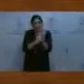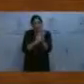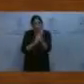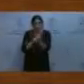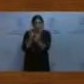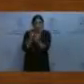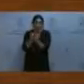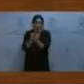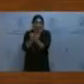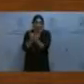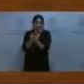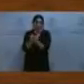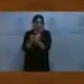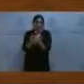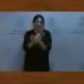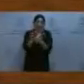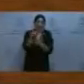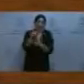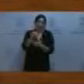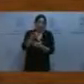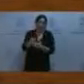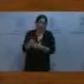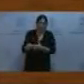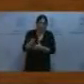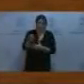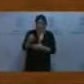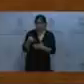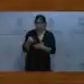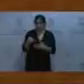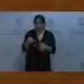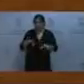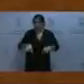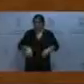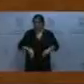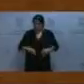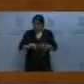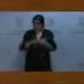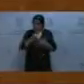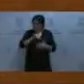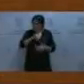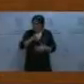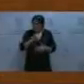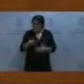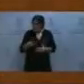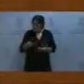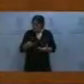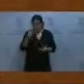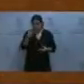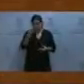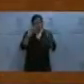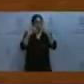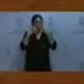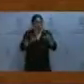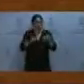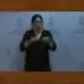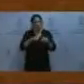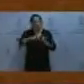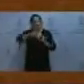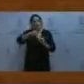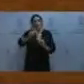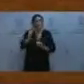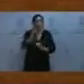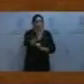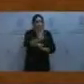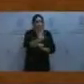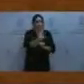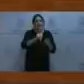vaya tan contento sin reclamar nada. Y con los 17.000 que usted ha dicho, porque, bueno. Y la segunda cuestión que le quiero plantear, oiga, si